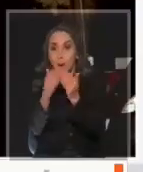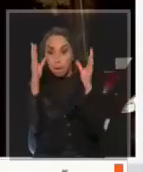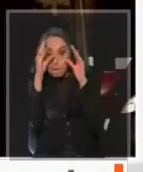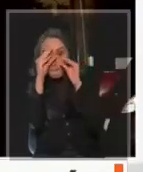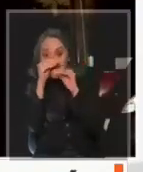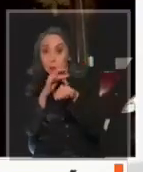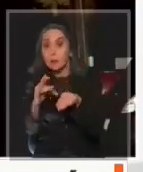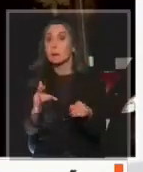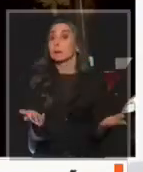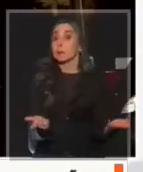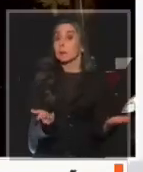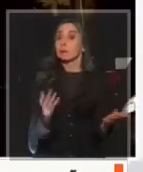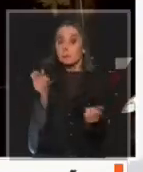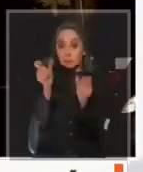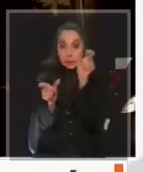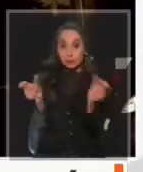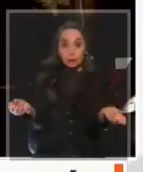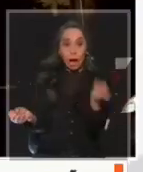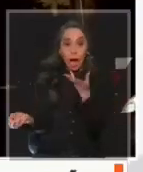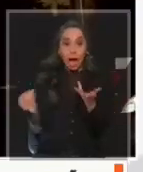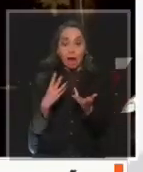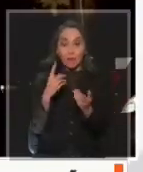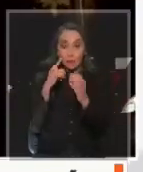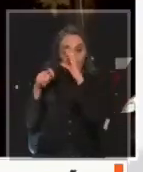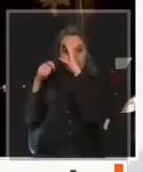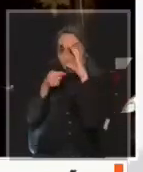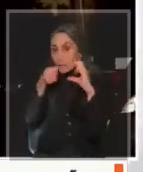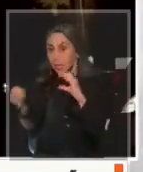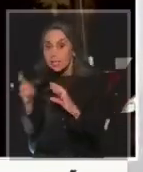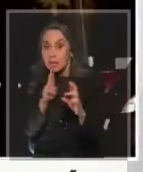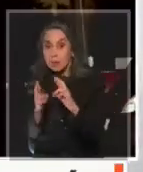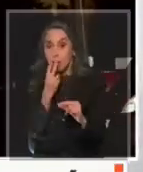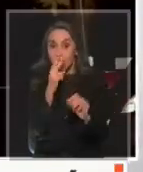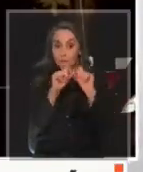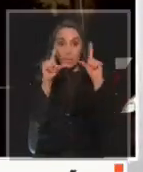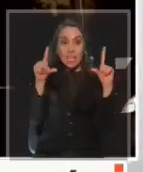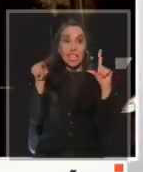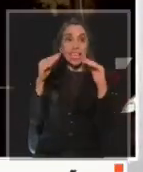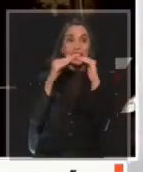imágenes y en el testimonio de quienes estaban frente a nuestra cámara, que dicho sea de paso, veíamos luz en esa casa, producto del fuego.